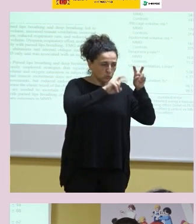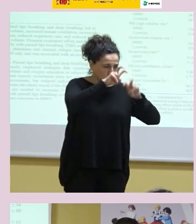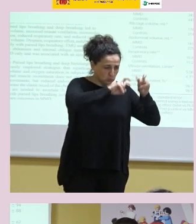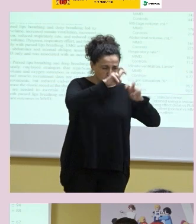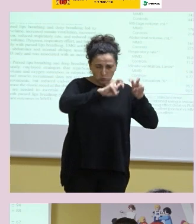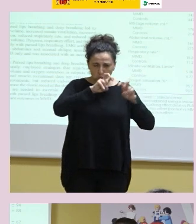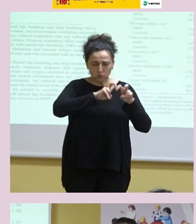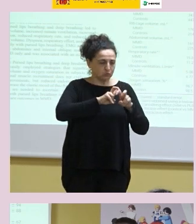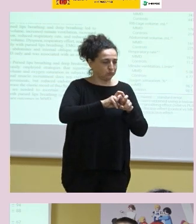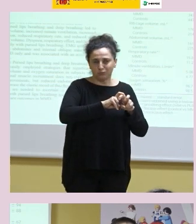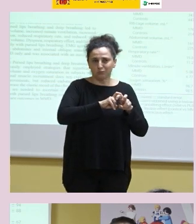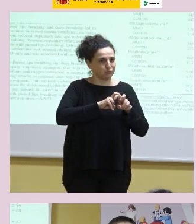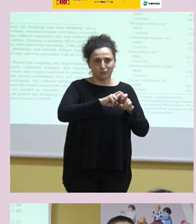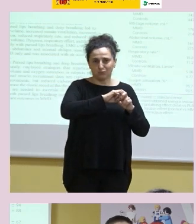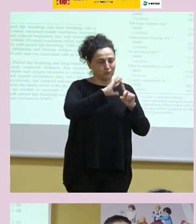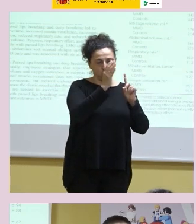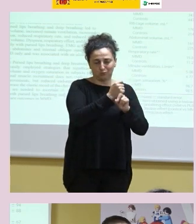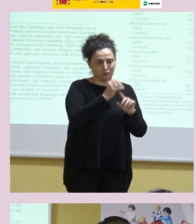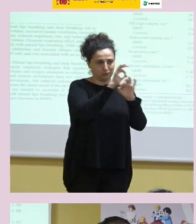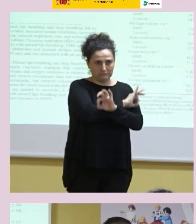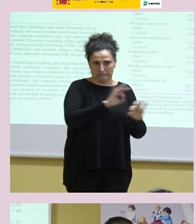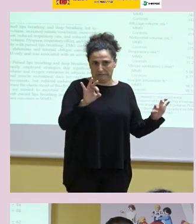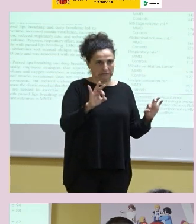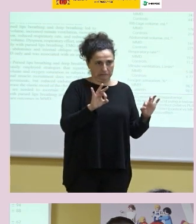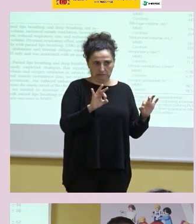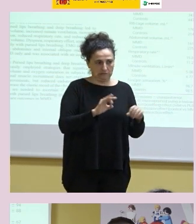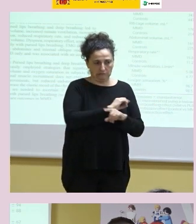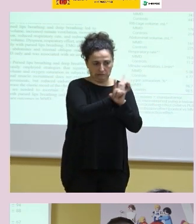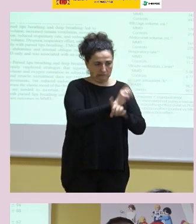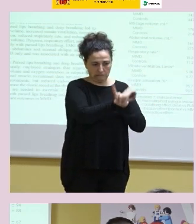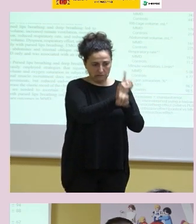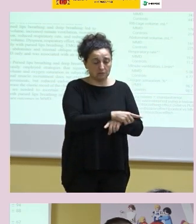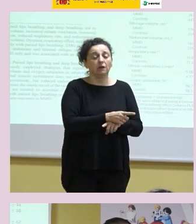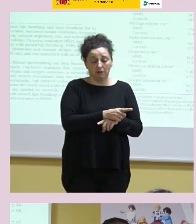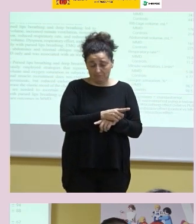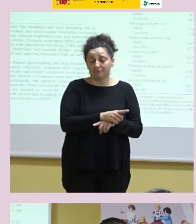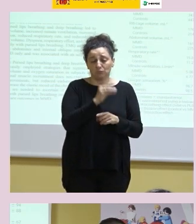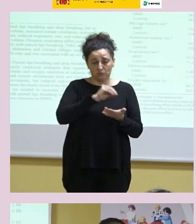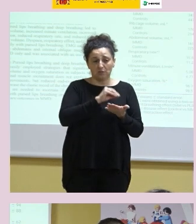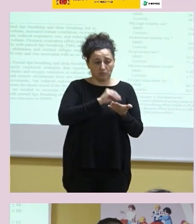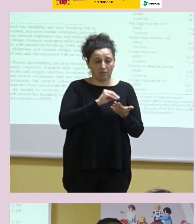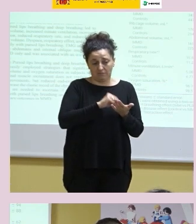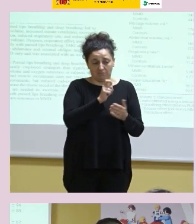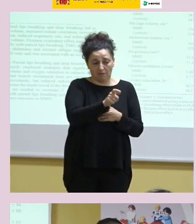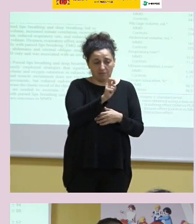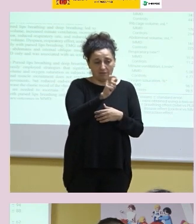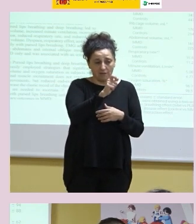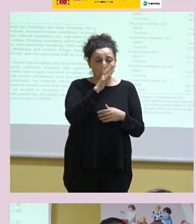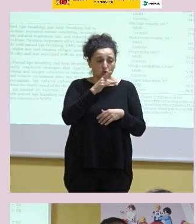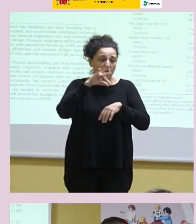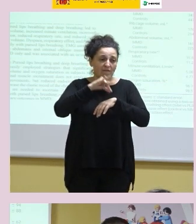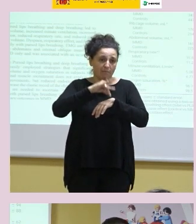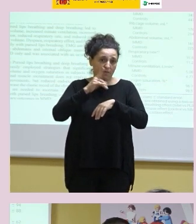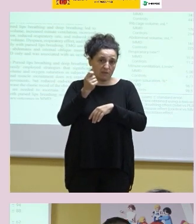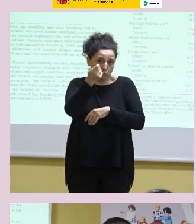a las que tengo acceso, no encuentro absolutamente nada, ¿no? Esto nos ocurre mucho trabajando con enfermedades poco frecuentes, así que, conociendo